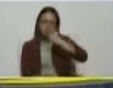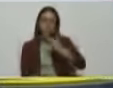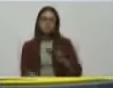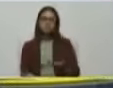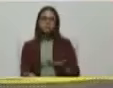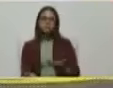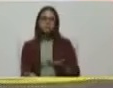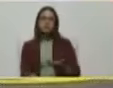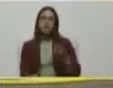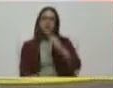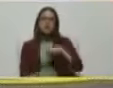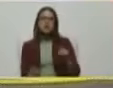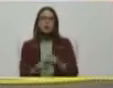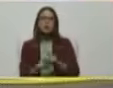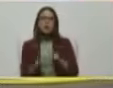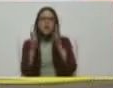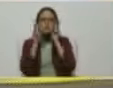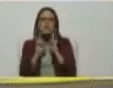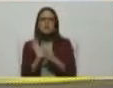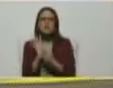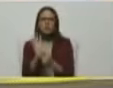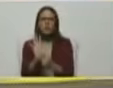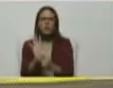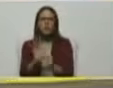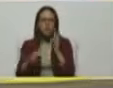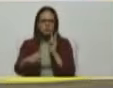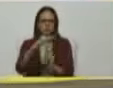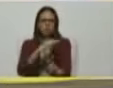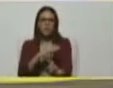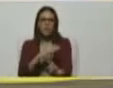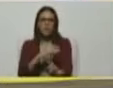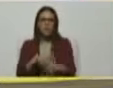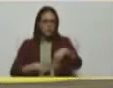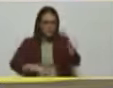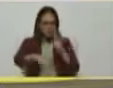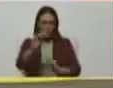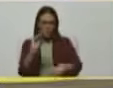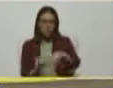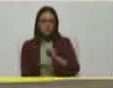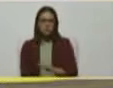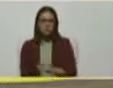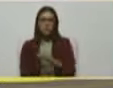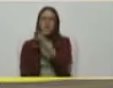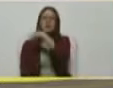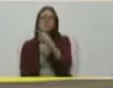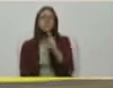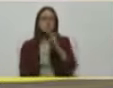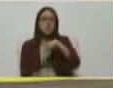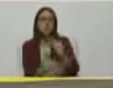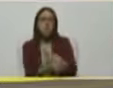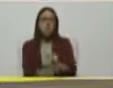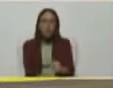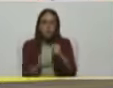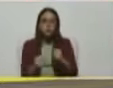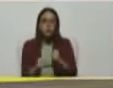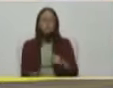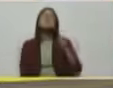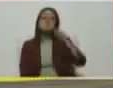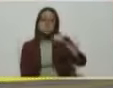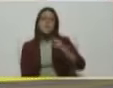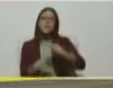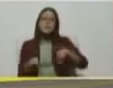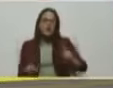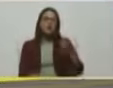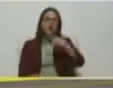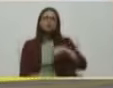Jugamos con las cartas sobre la mesa. Alguien pudiera decir, juegan duro, pero es que el buen jugador juega